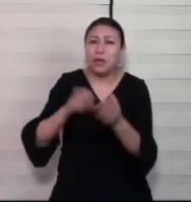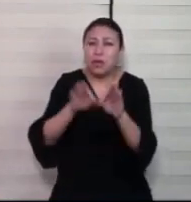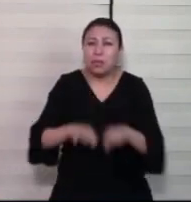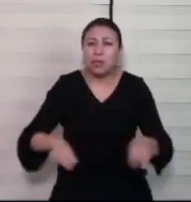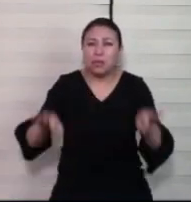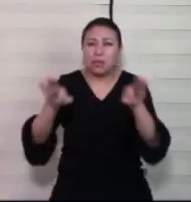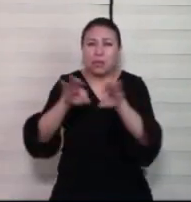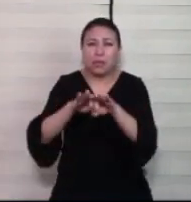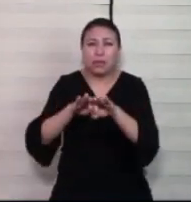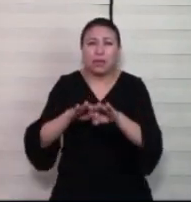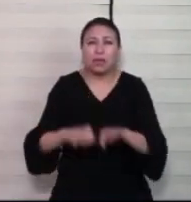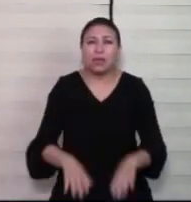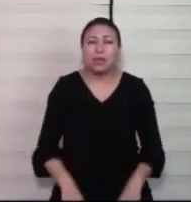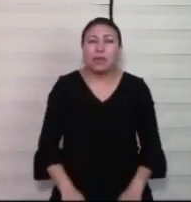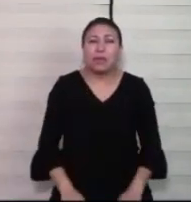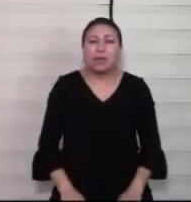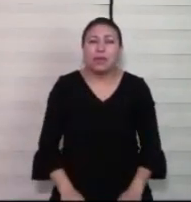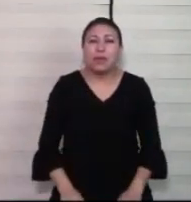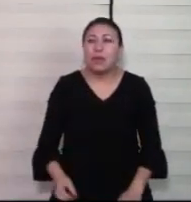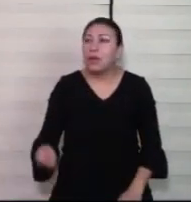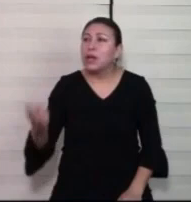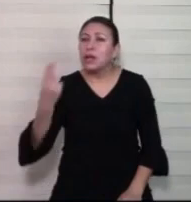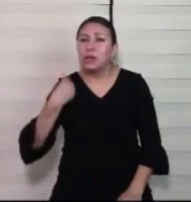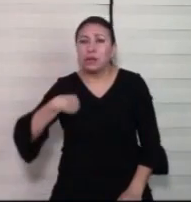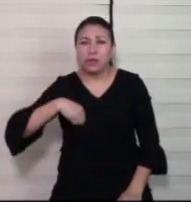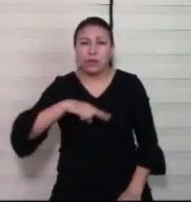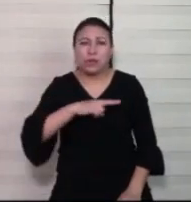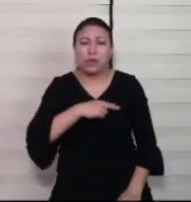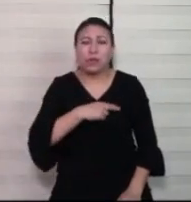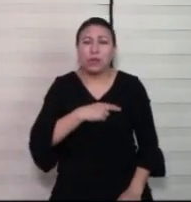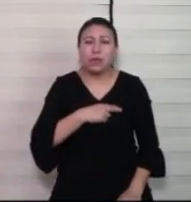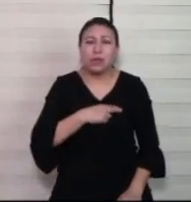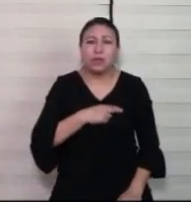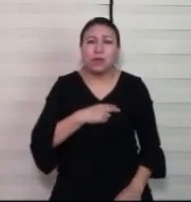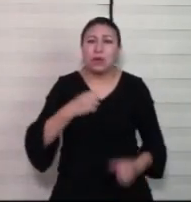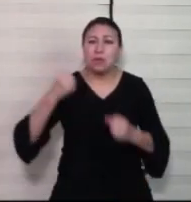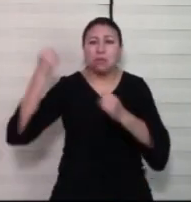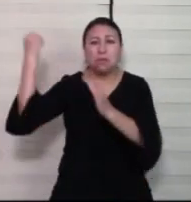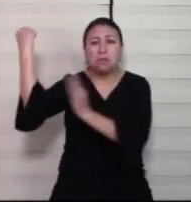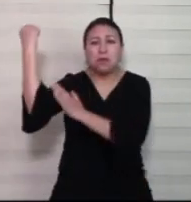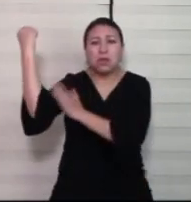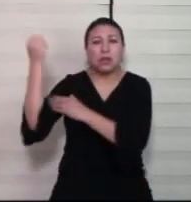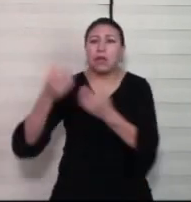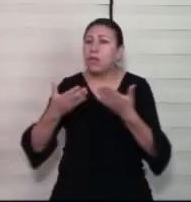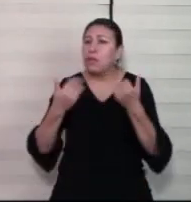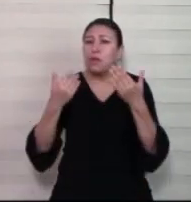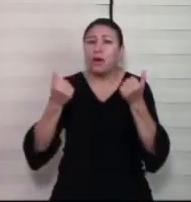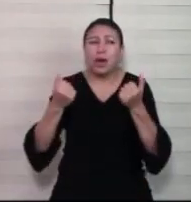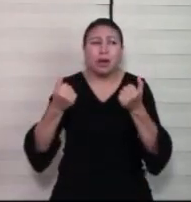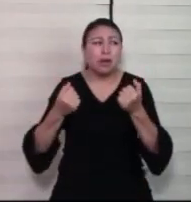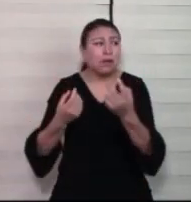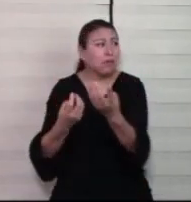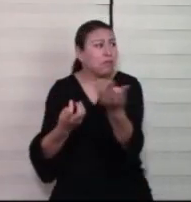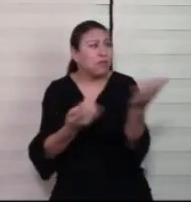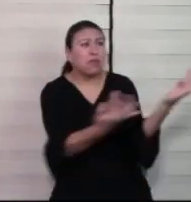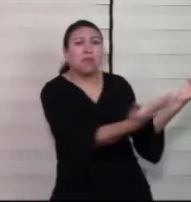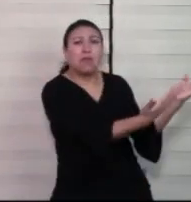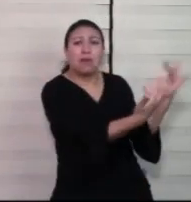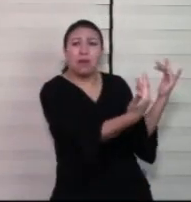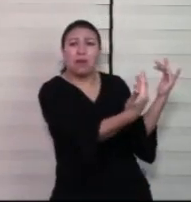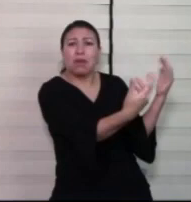Miren lo que dice. En nosotros no hay fuerza contra tan grande multitud que